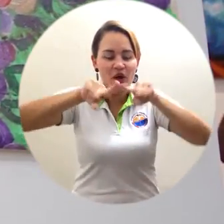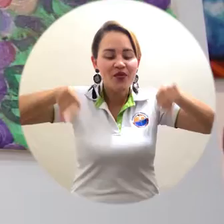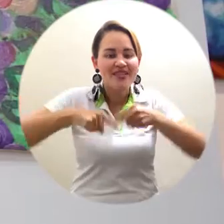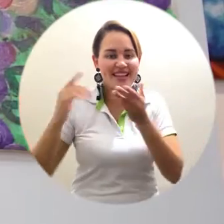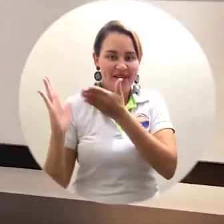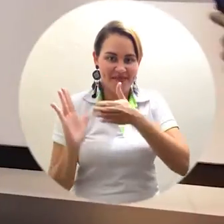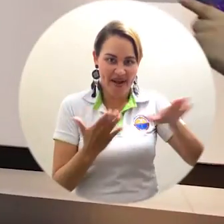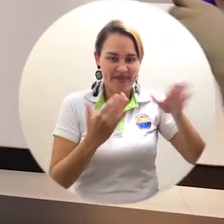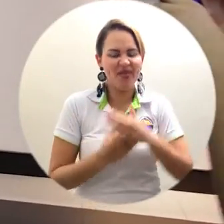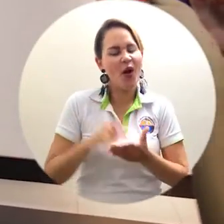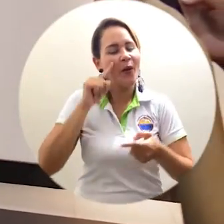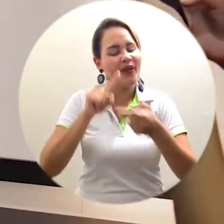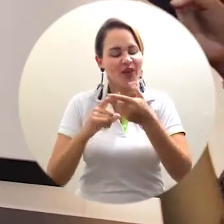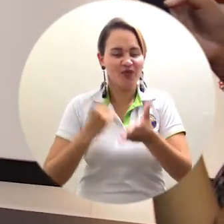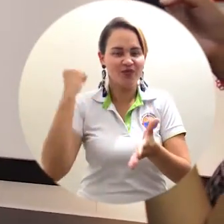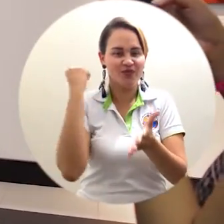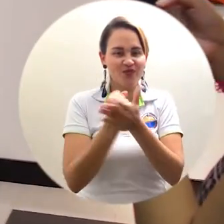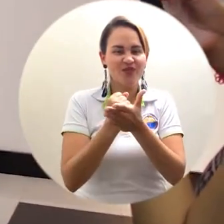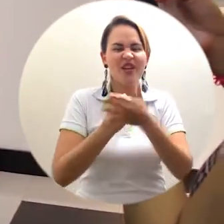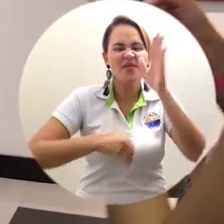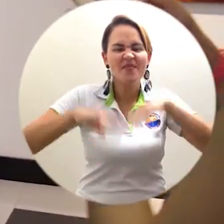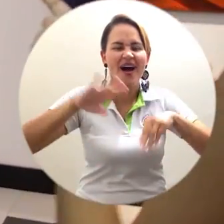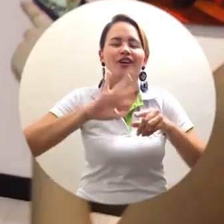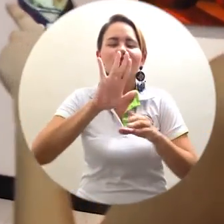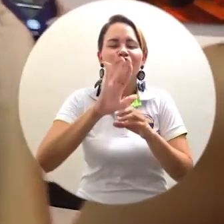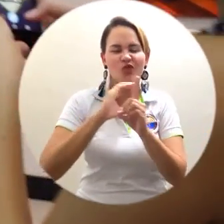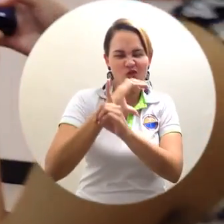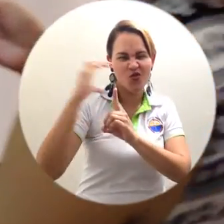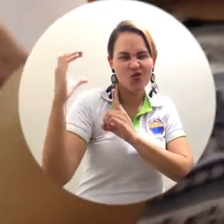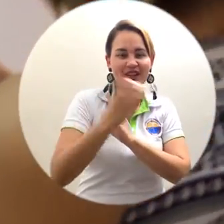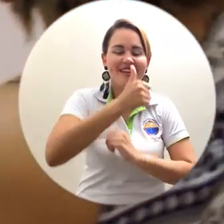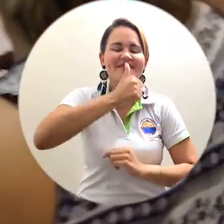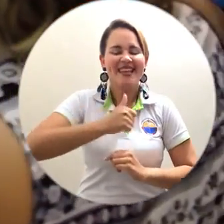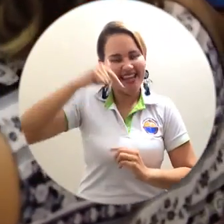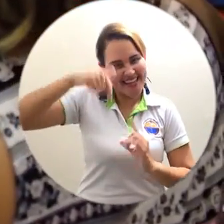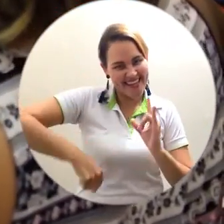la Oficina Asesora de Planeación bajo el sello Sostenible,